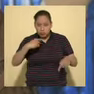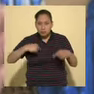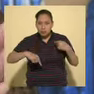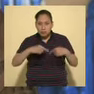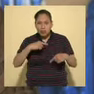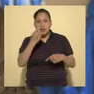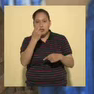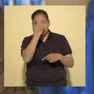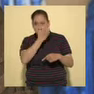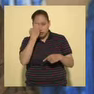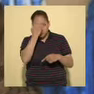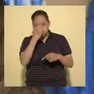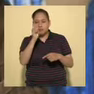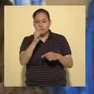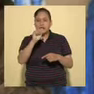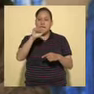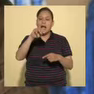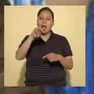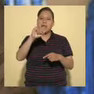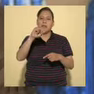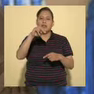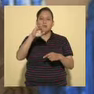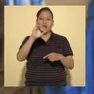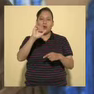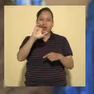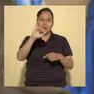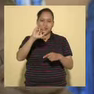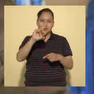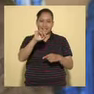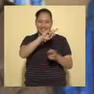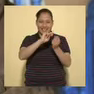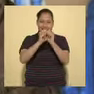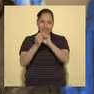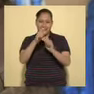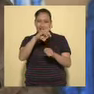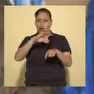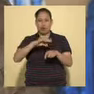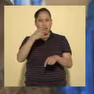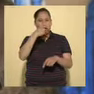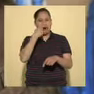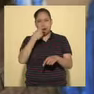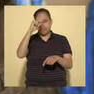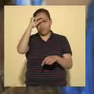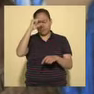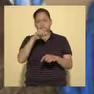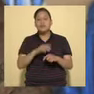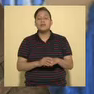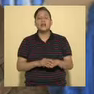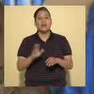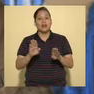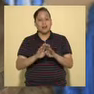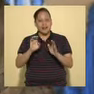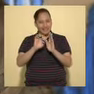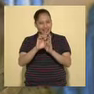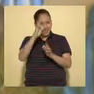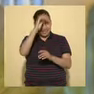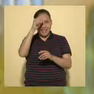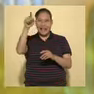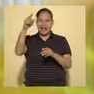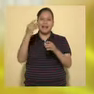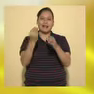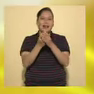Esto se los voy a traducir un poco al español. Por favor. Si recordamos estas clases de química que tuvimos alguna